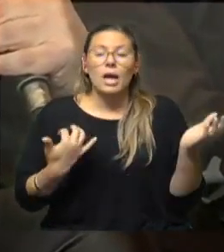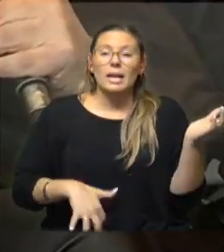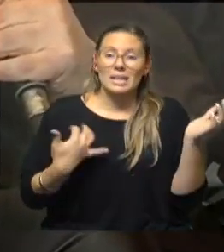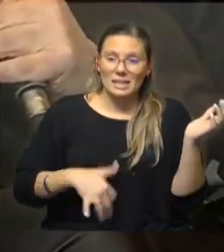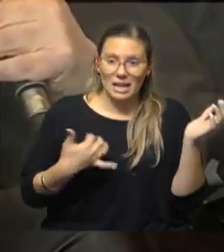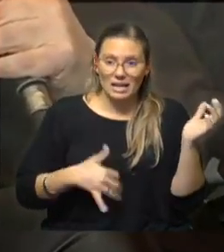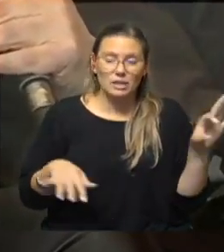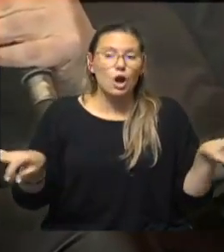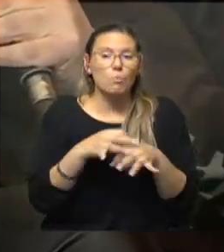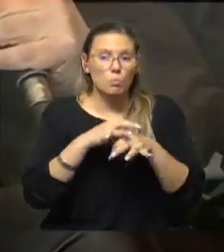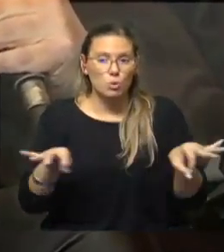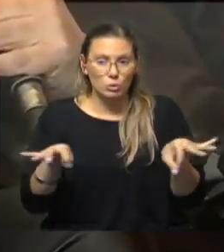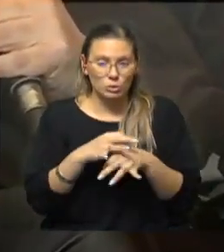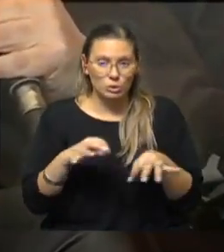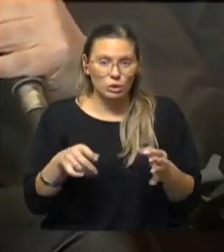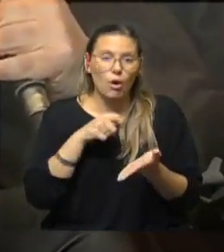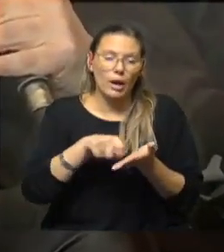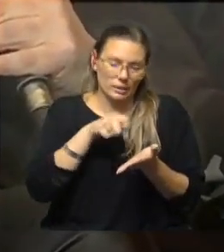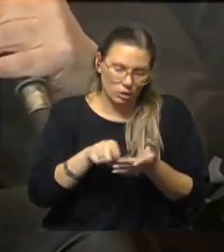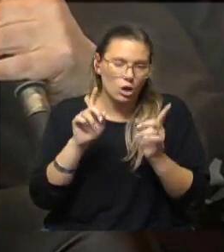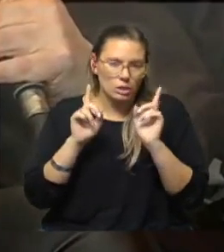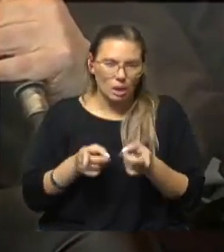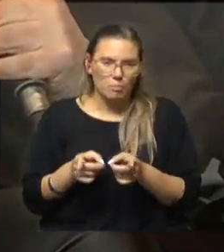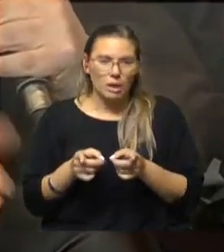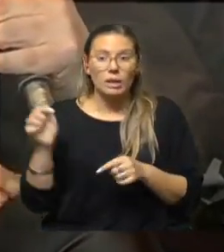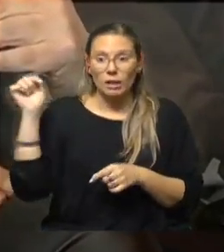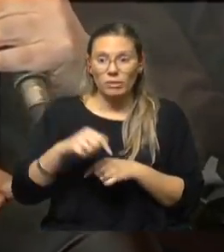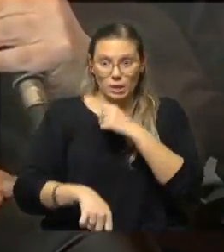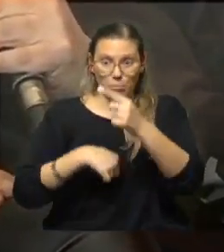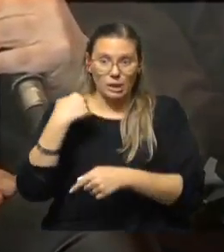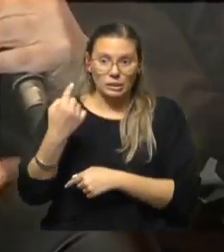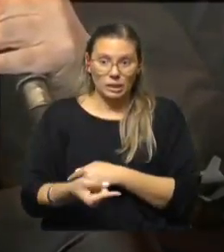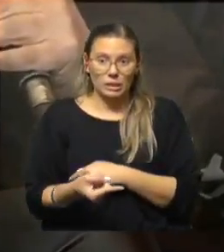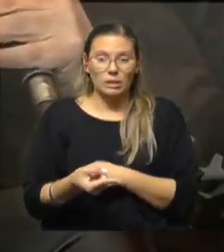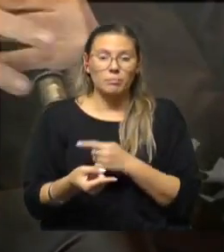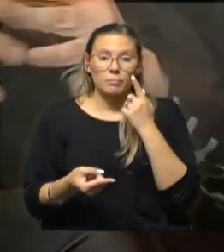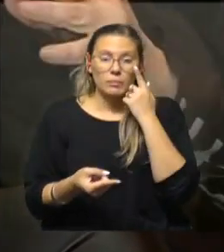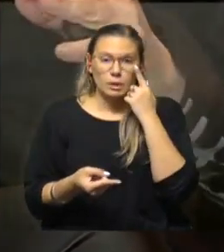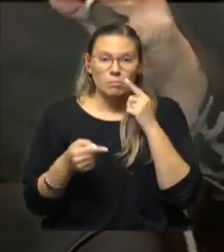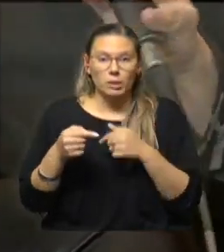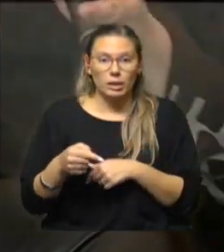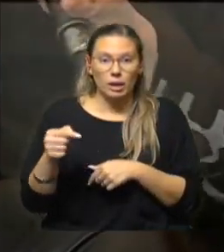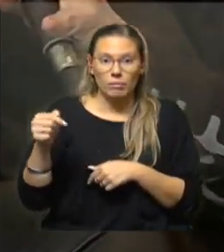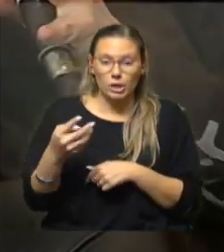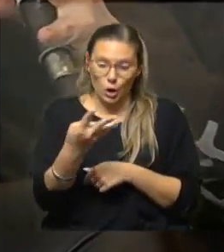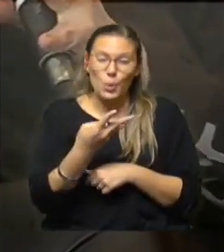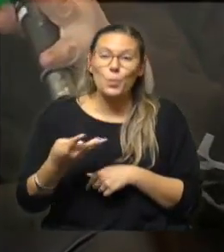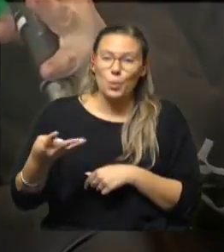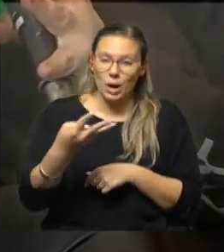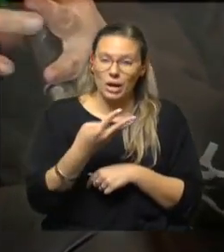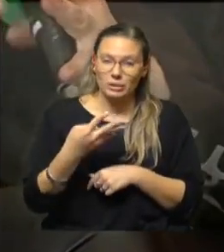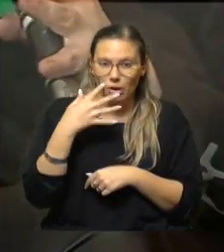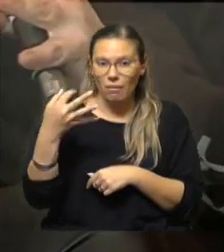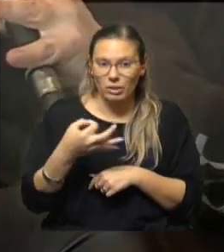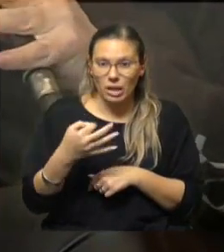y músico y compositor también, que va a venir mañana para estar los cuatro. En